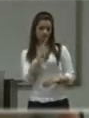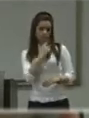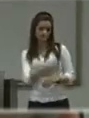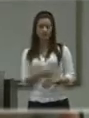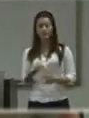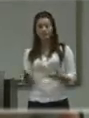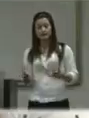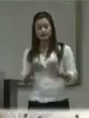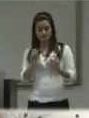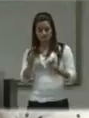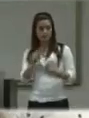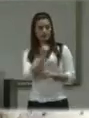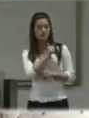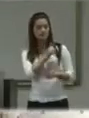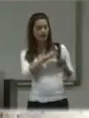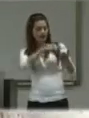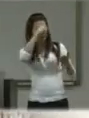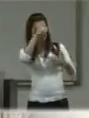ese proceso